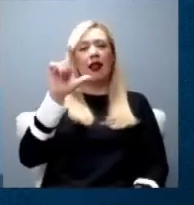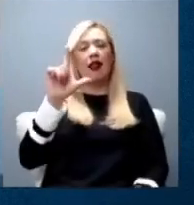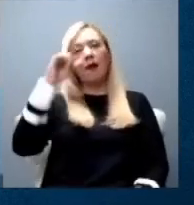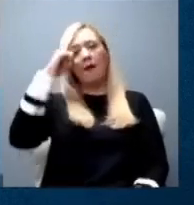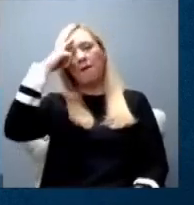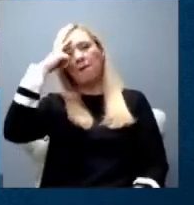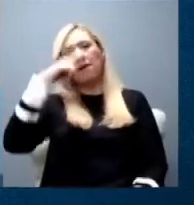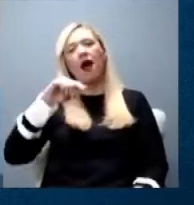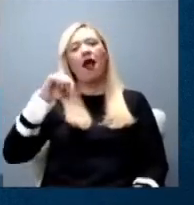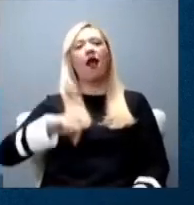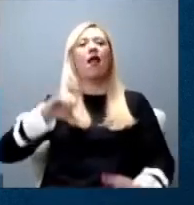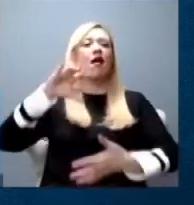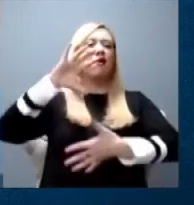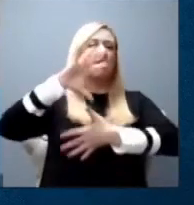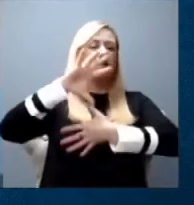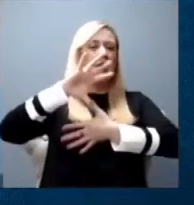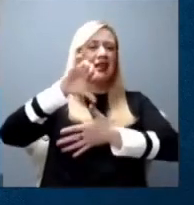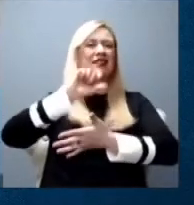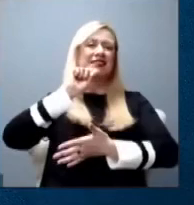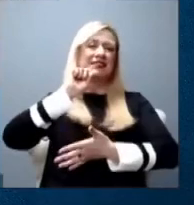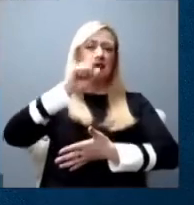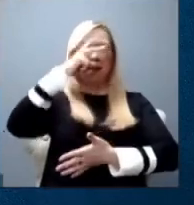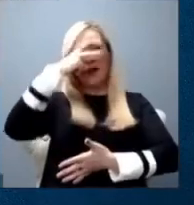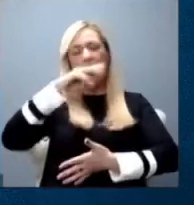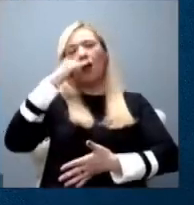Centroamérica y México. Bienvenida, Marcia.